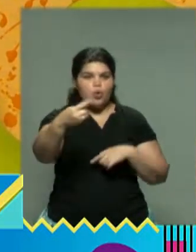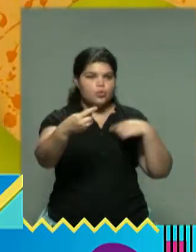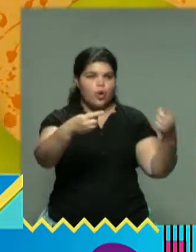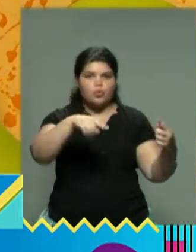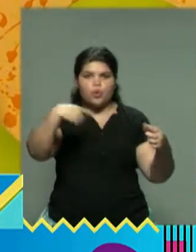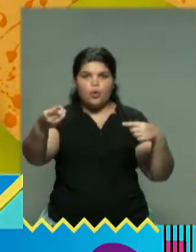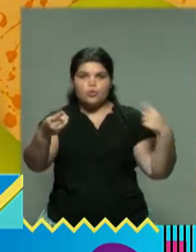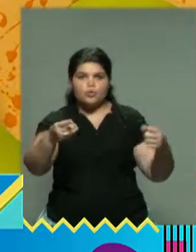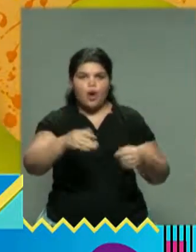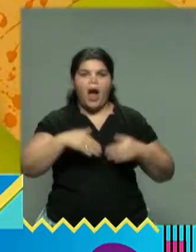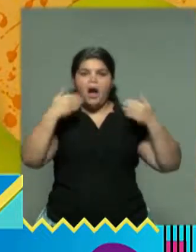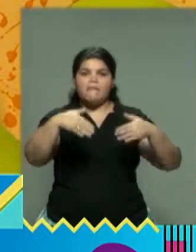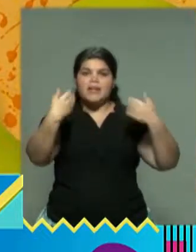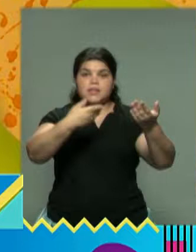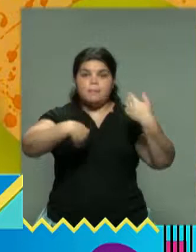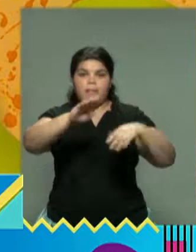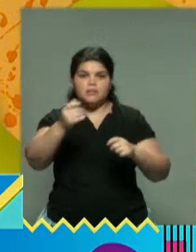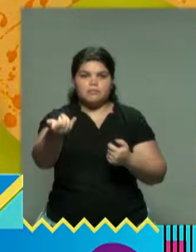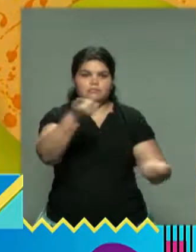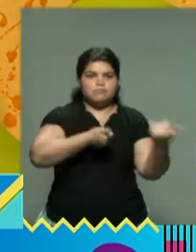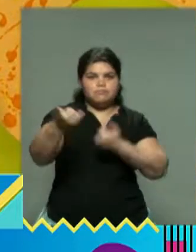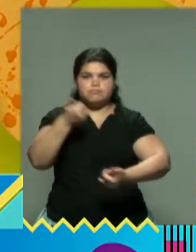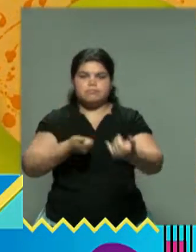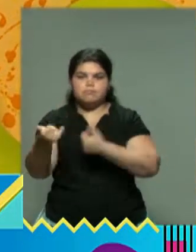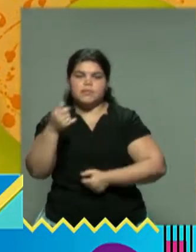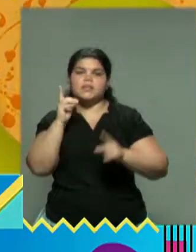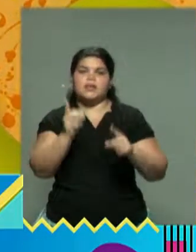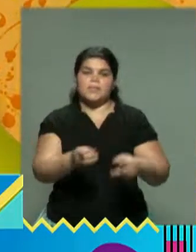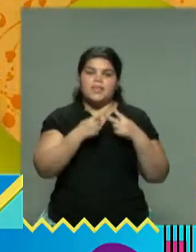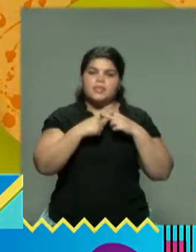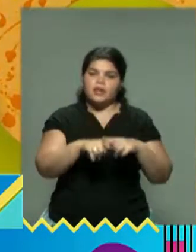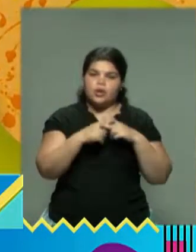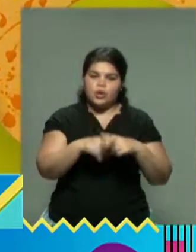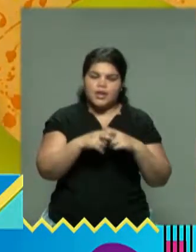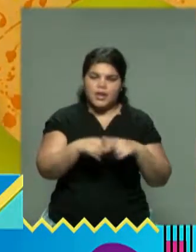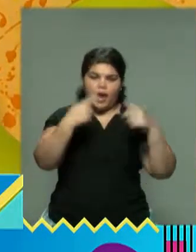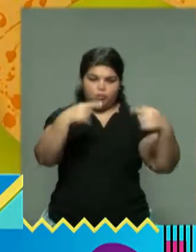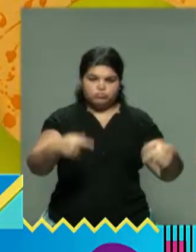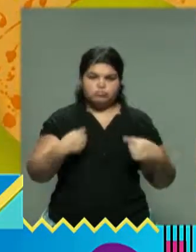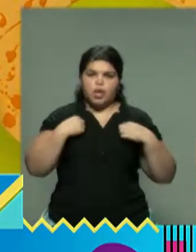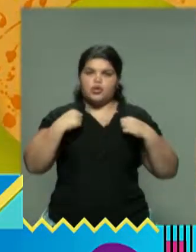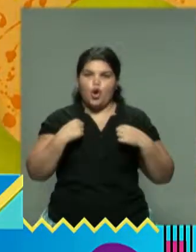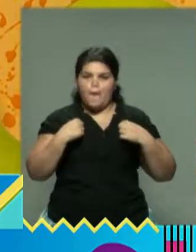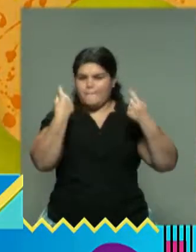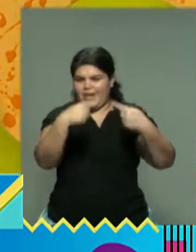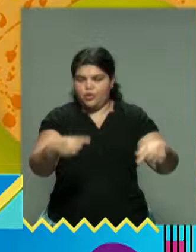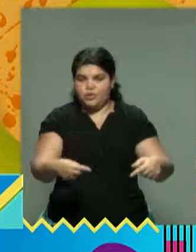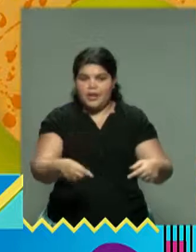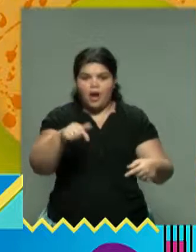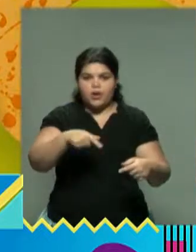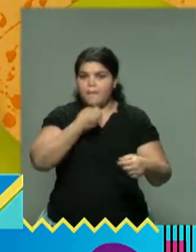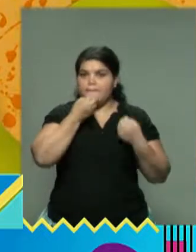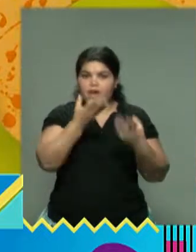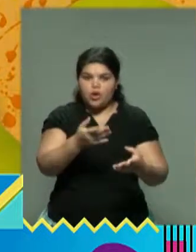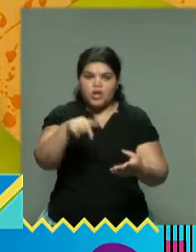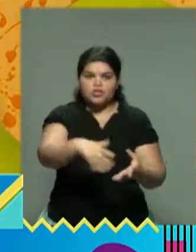están más avanzados que nosotros y el alcance de la tecnología y los equipos que hay, bueno, eso facilita de que nosotros podamos